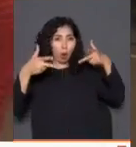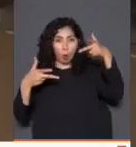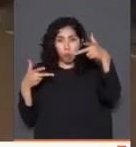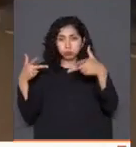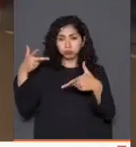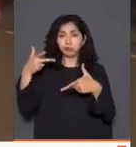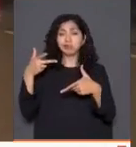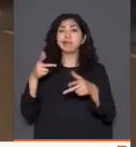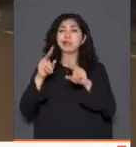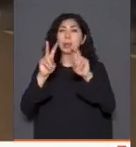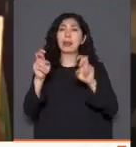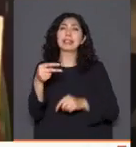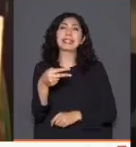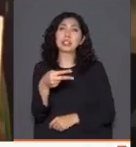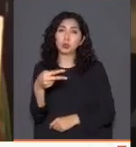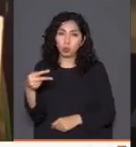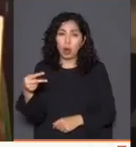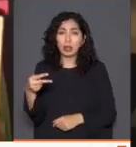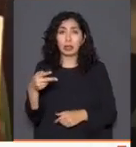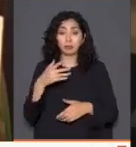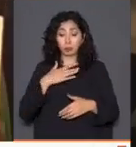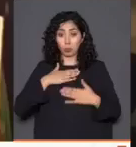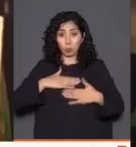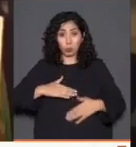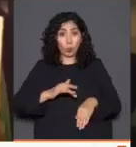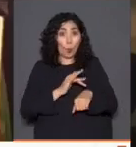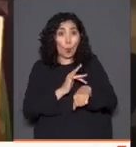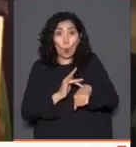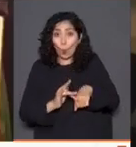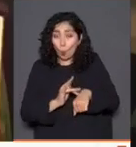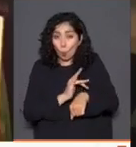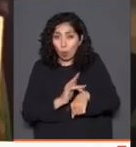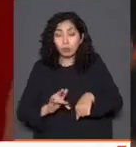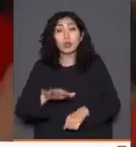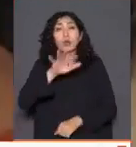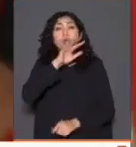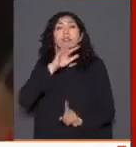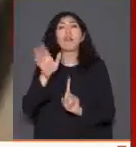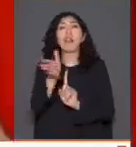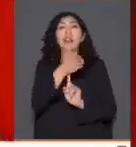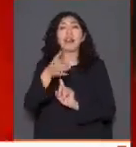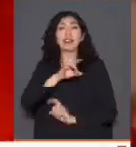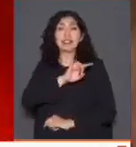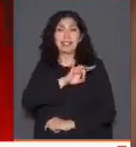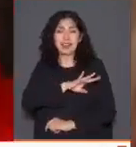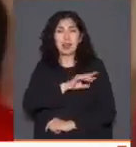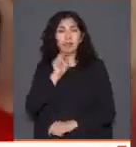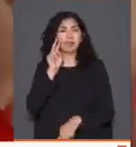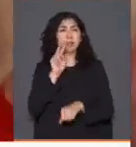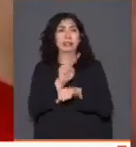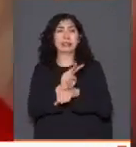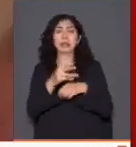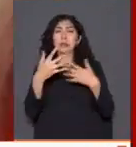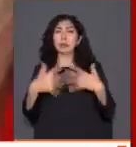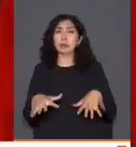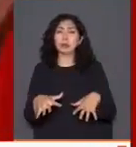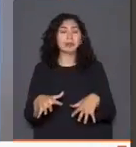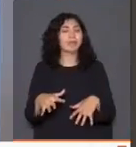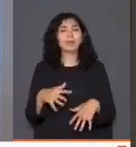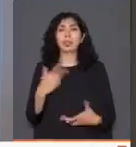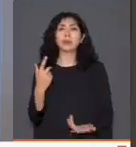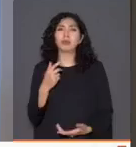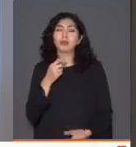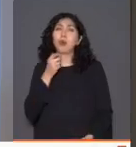connotación sexual con un desnudo explícito y el uso de la bandera chilena un acto grotesco condenado transversalmente